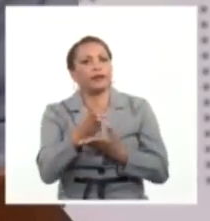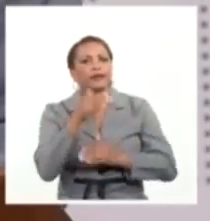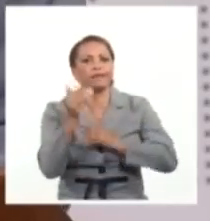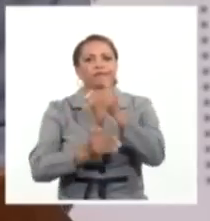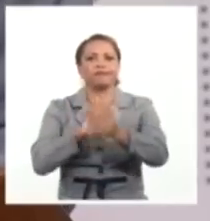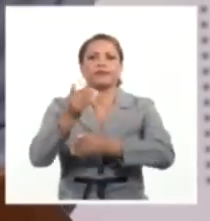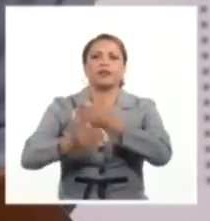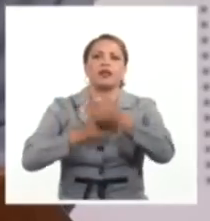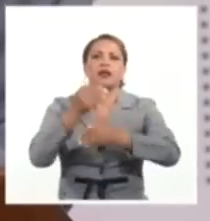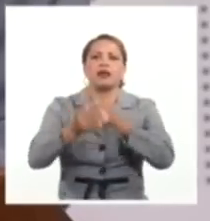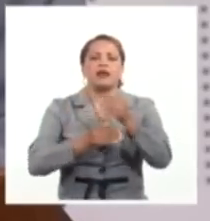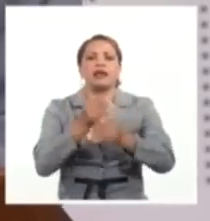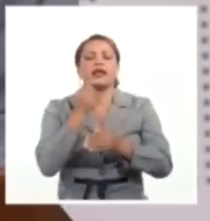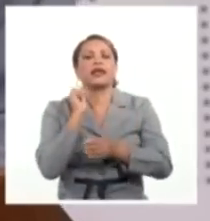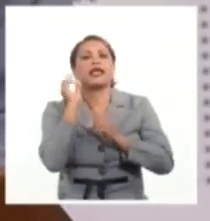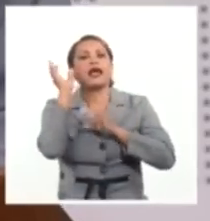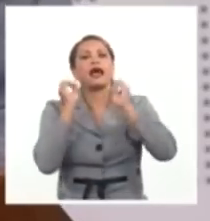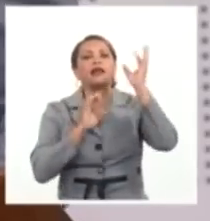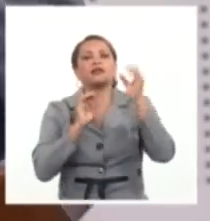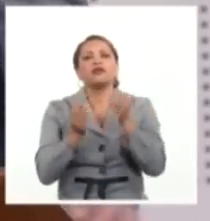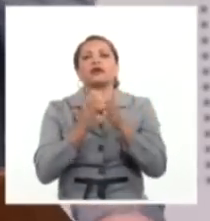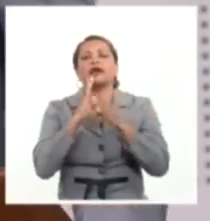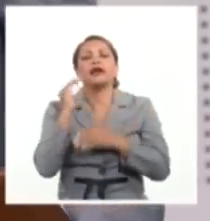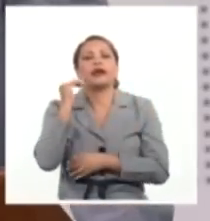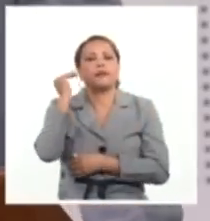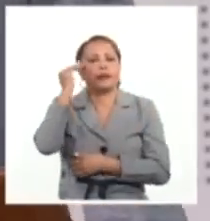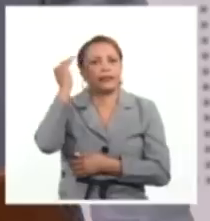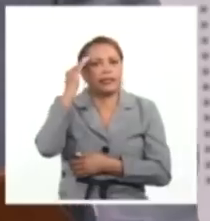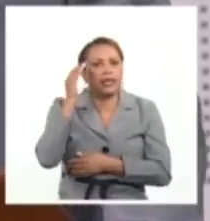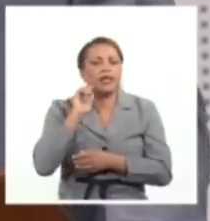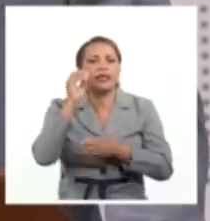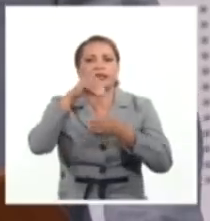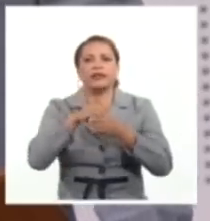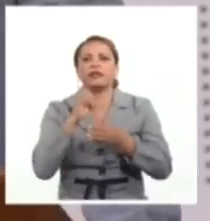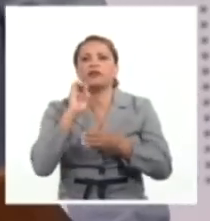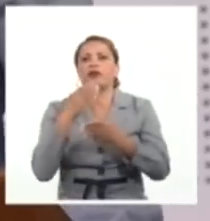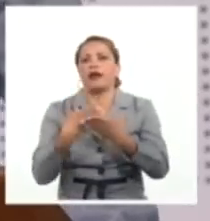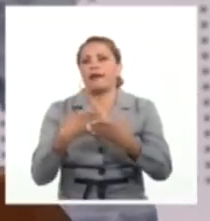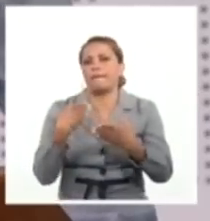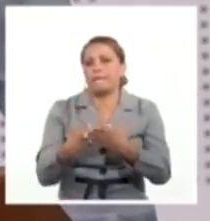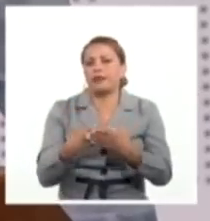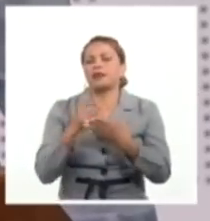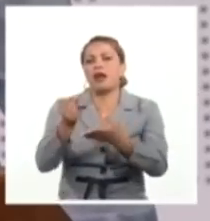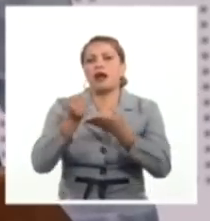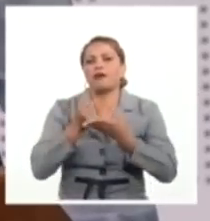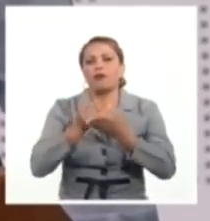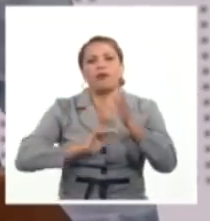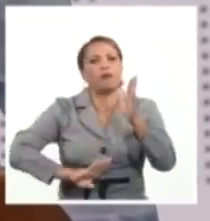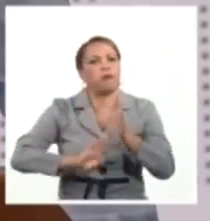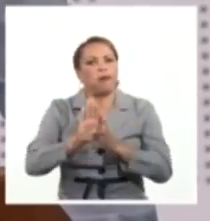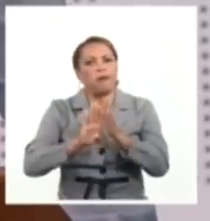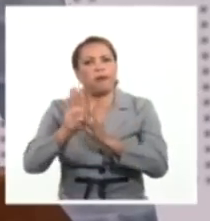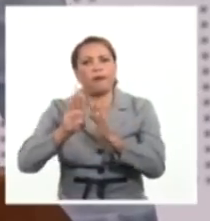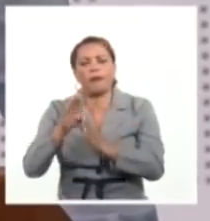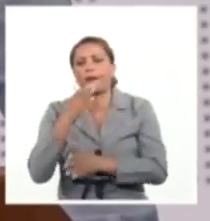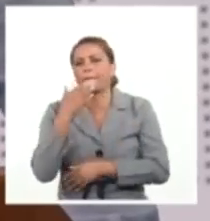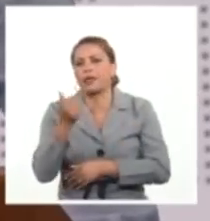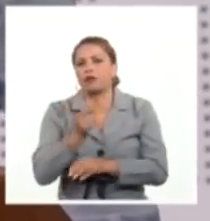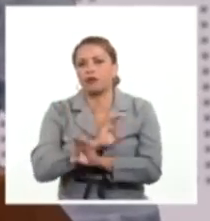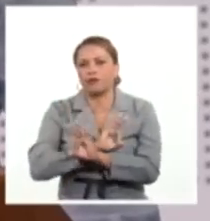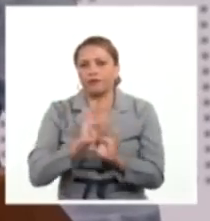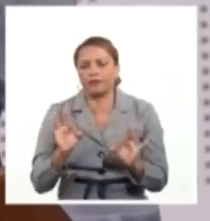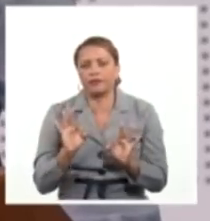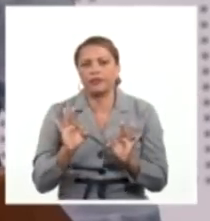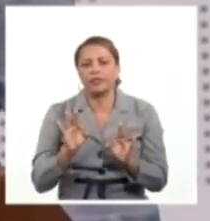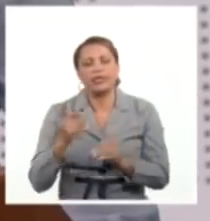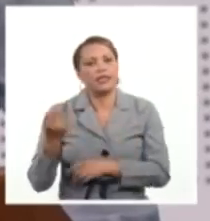avanzando en la creación de capacidades y entornos institucionales que permitan progresar con mayor efectividad